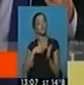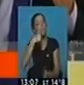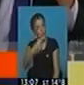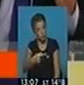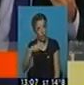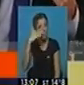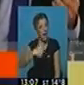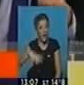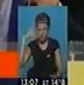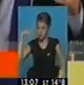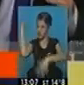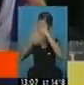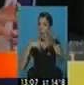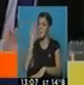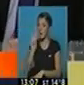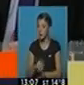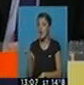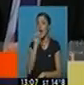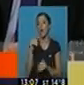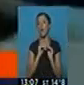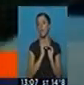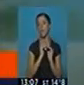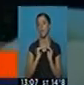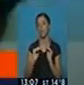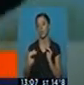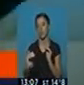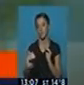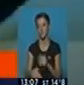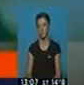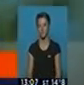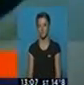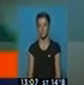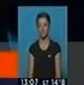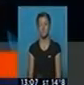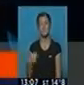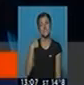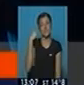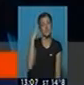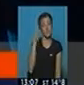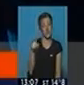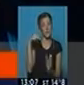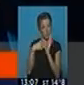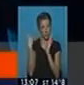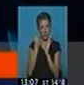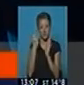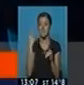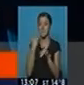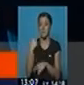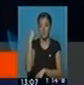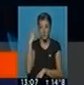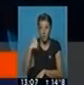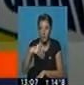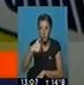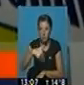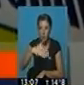finalmente o prevalece esta estabilidad en el caos, digamos? Creo que esa es la clave, yo creo. Siempre pensamos que Venezuela parecía que iba a estallar. Ahí hay